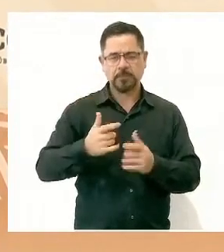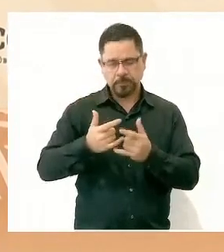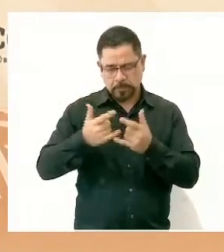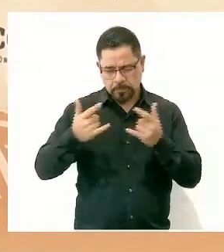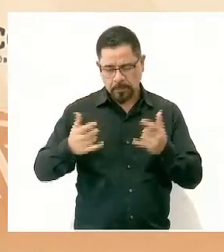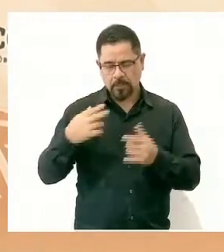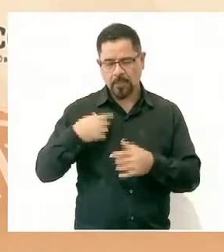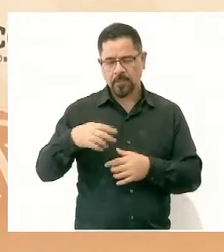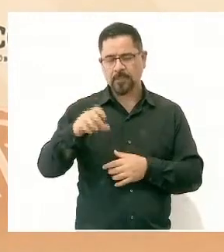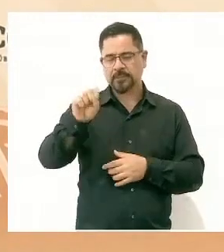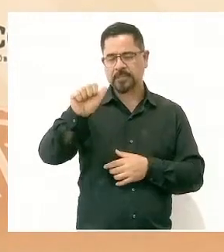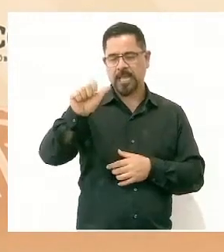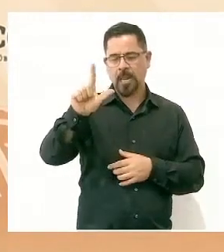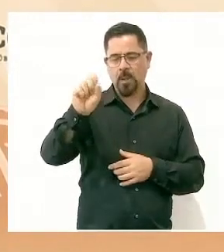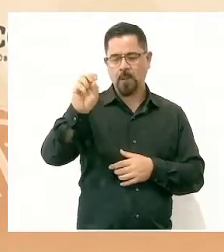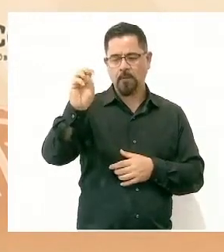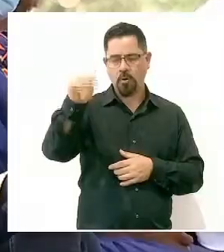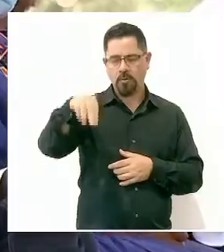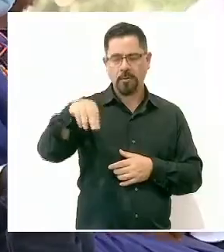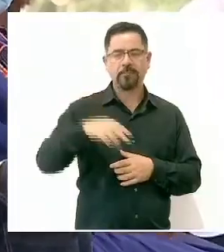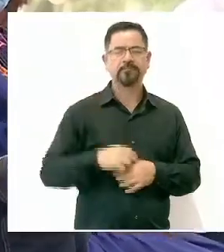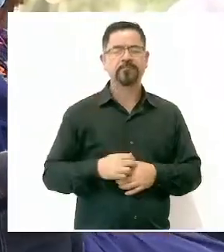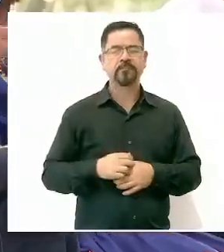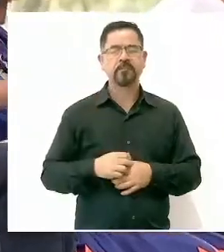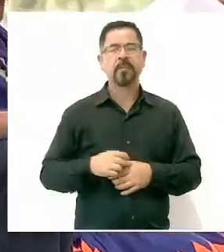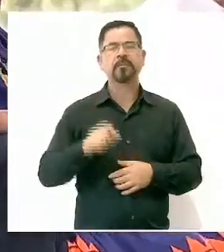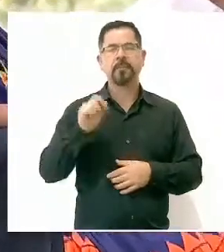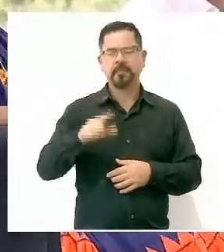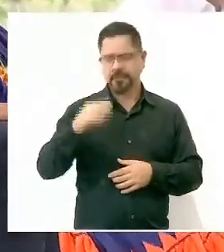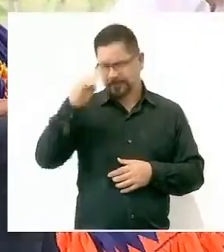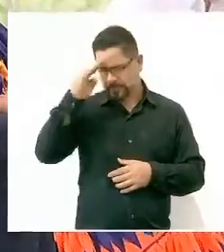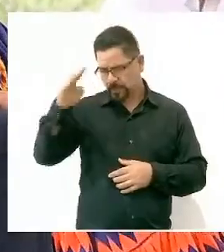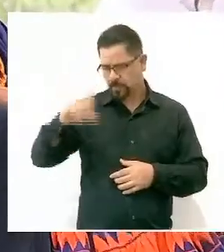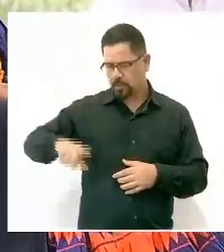ciudadano gobernador de Sonora, Alfonso Durazo,